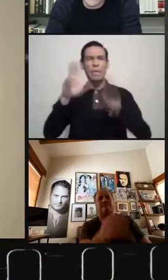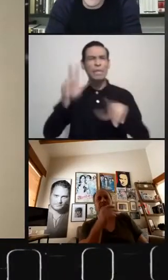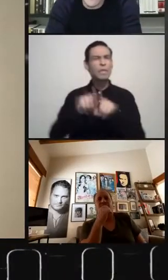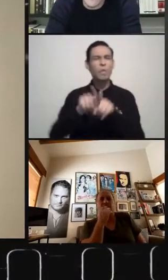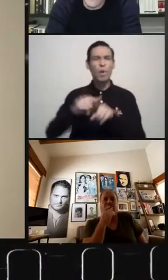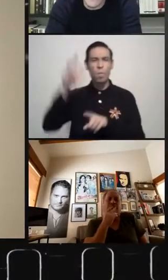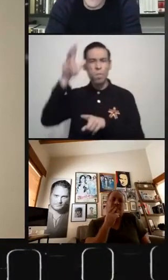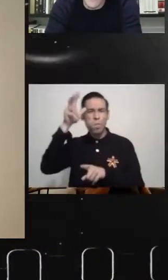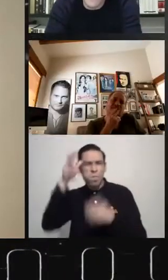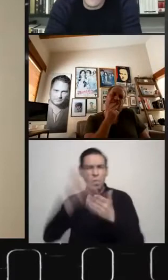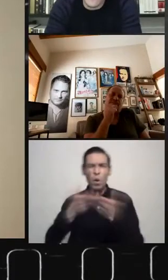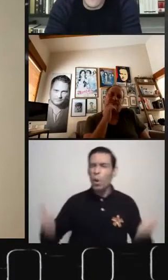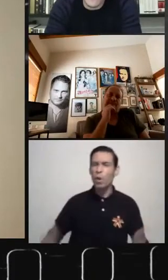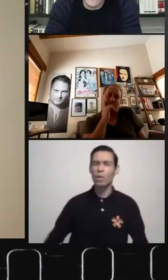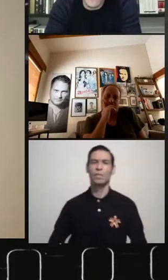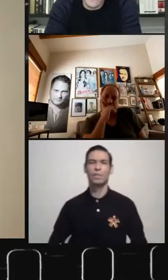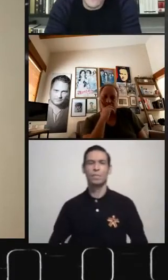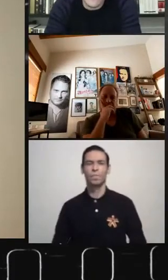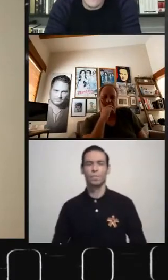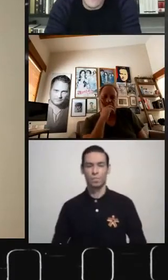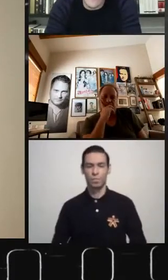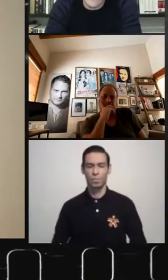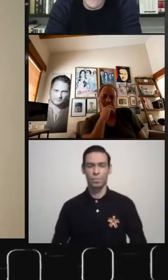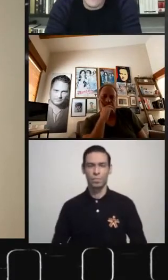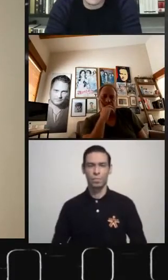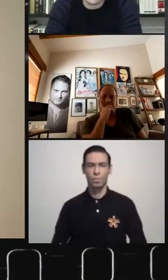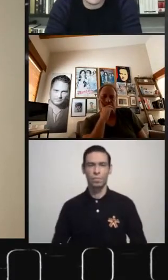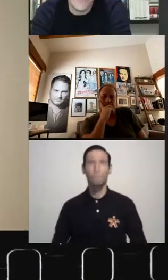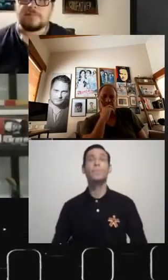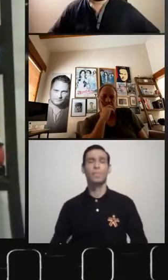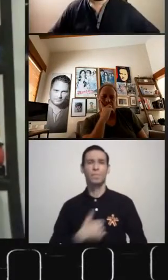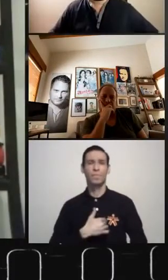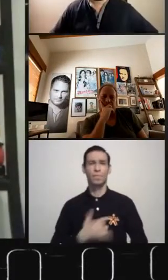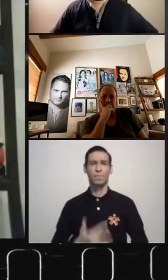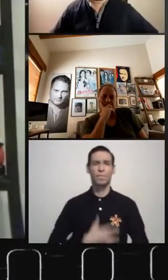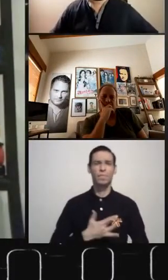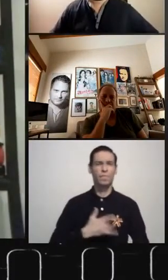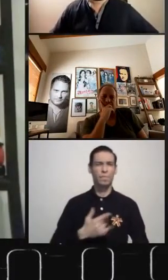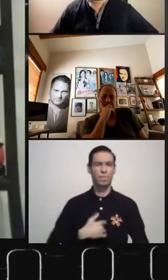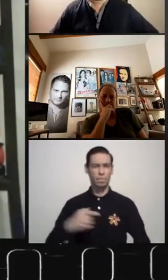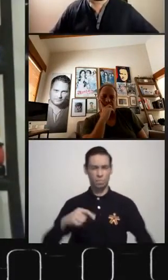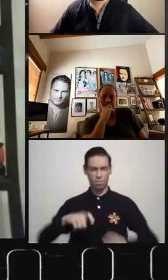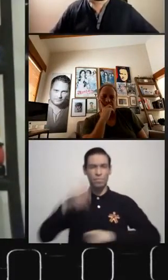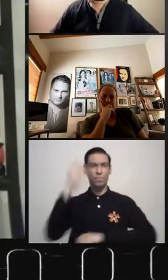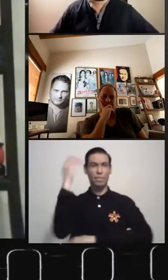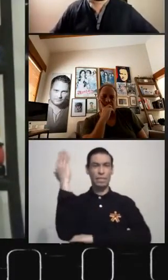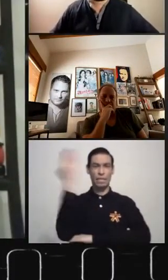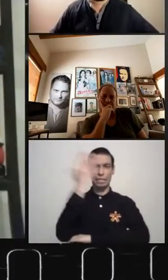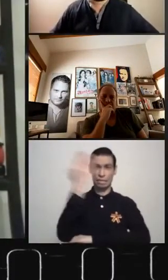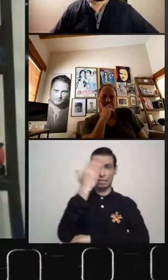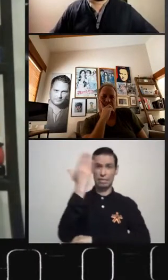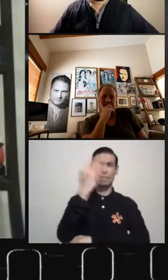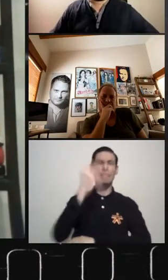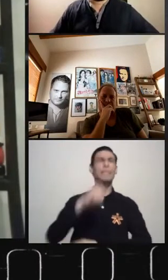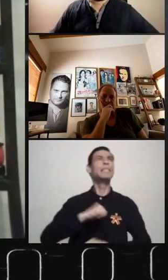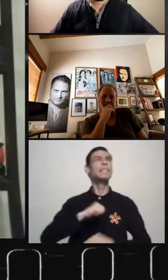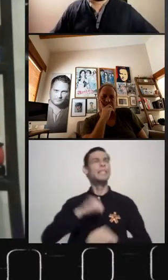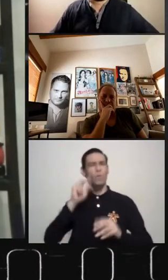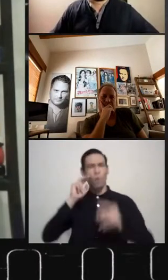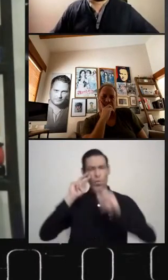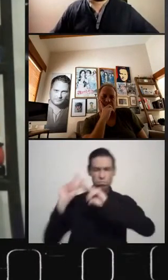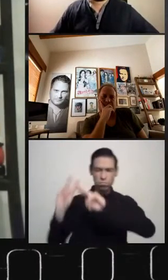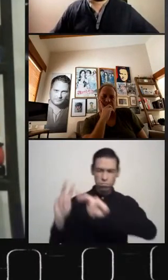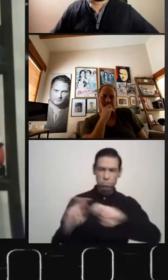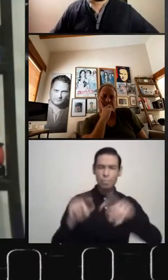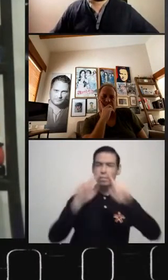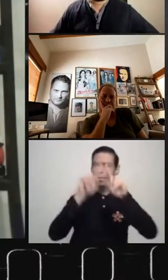nuestro cine ha explorado mucho pues, el contexto social. Tenemos muchas heridas que sanar y los artistas creo